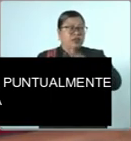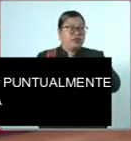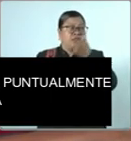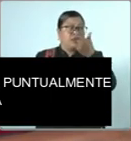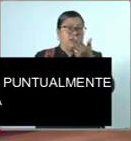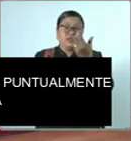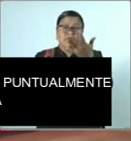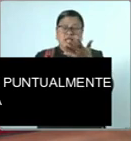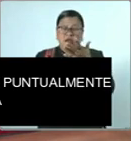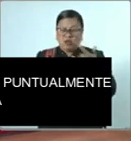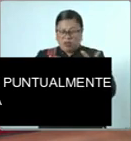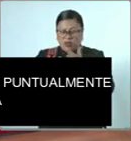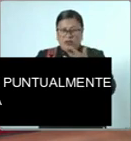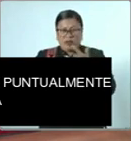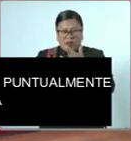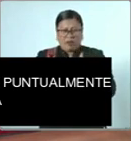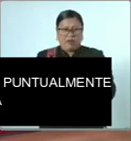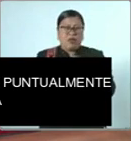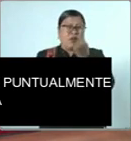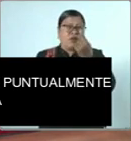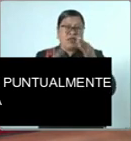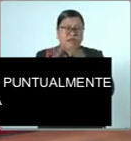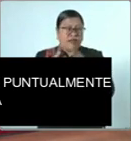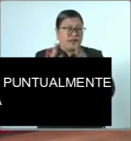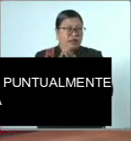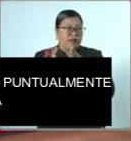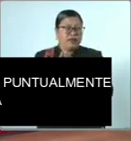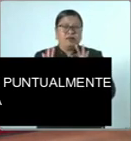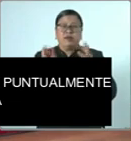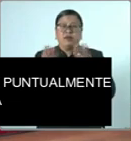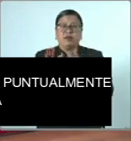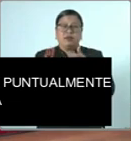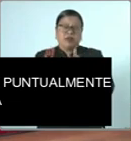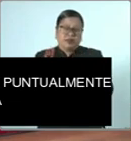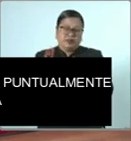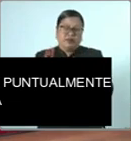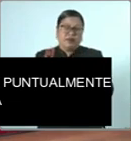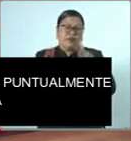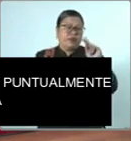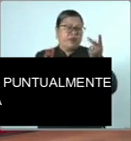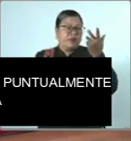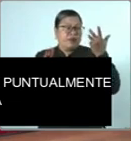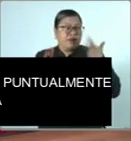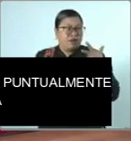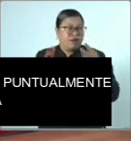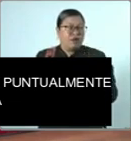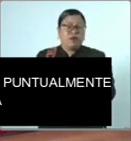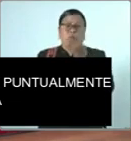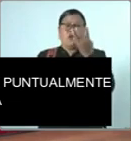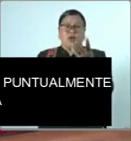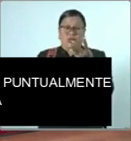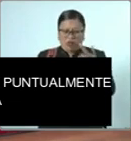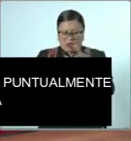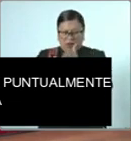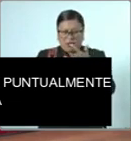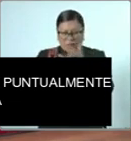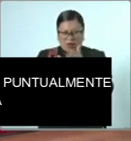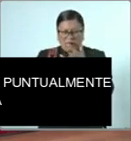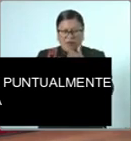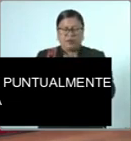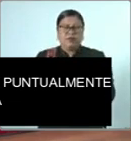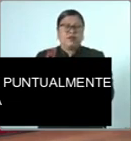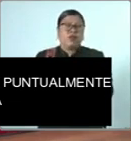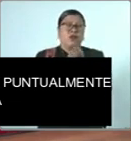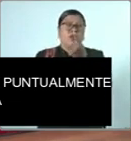vías de comunicación, 1 vivienda, en total 6. En la cuenca del Papaloapan, 4 vías de comunicación,